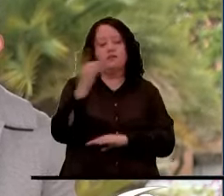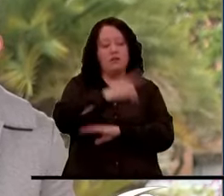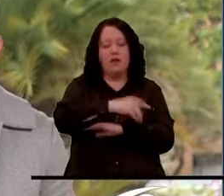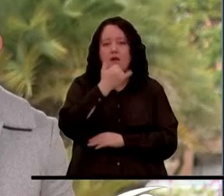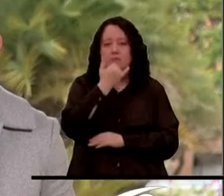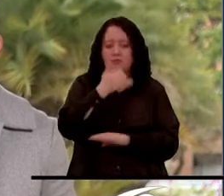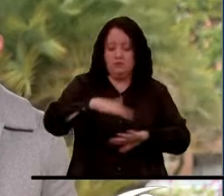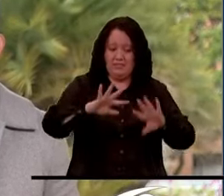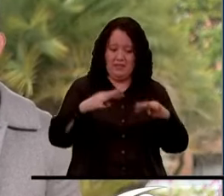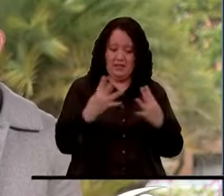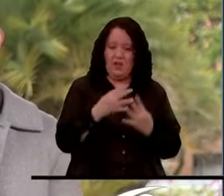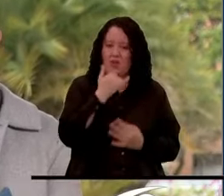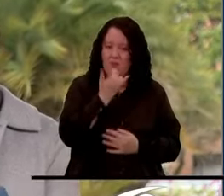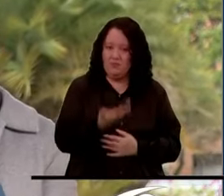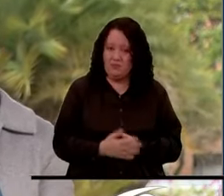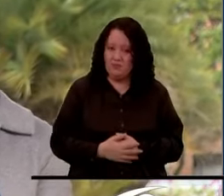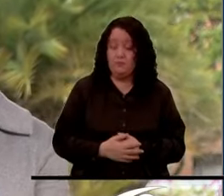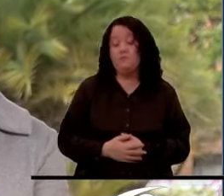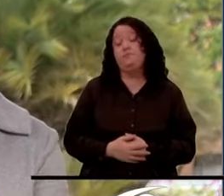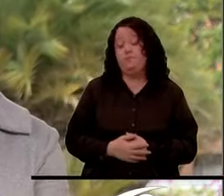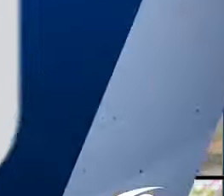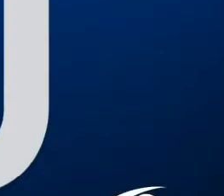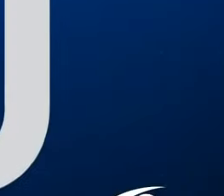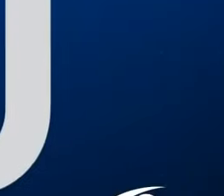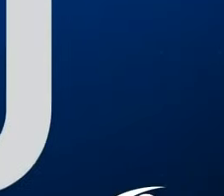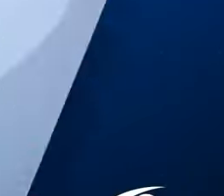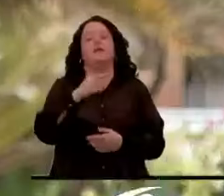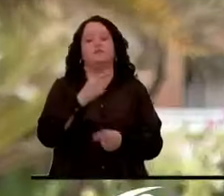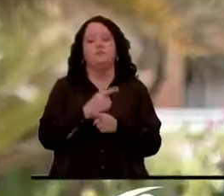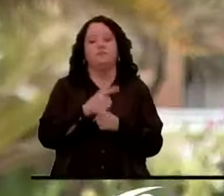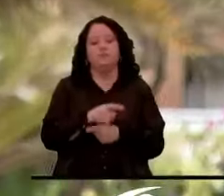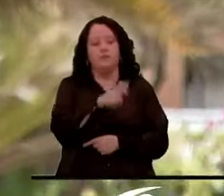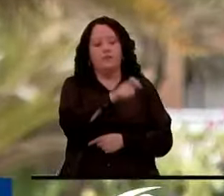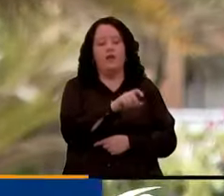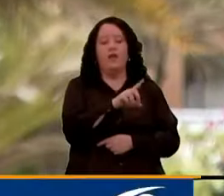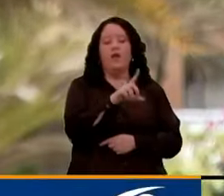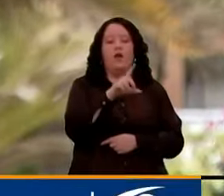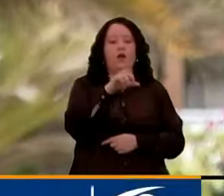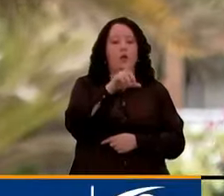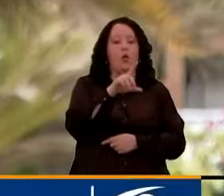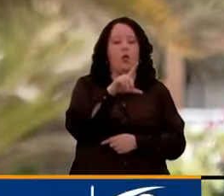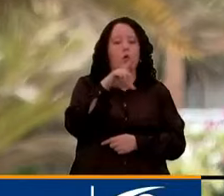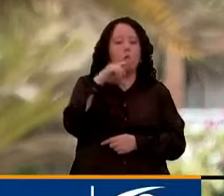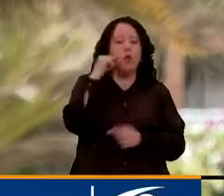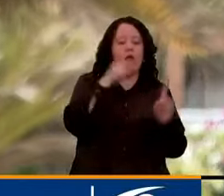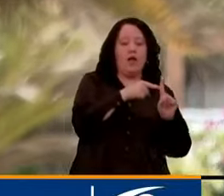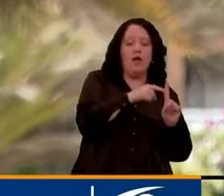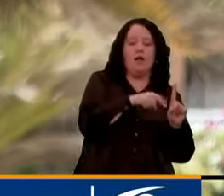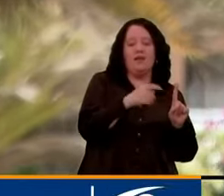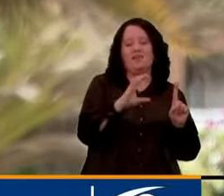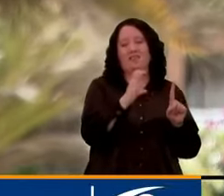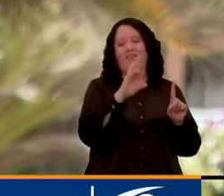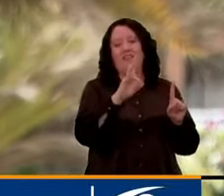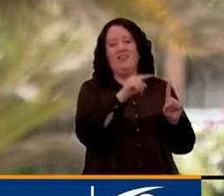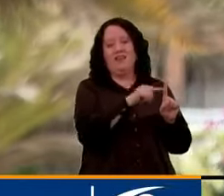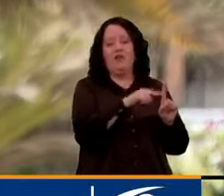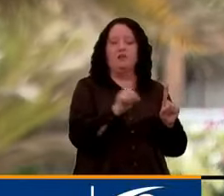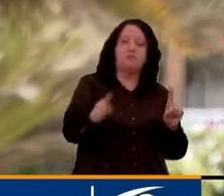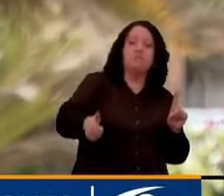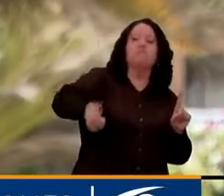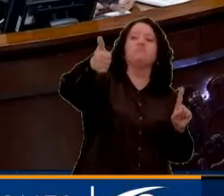Senado? Alejandra, mire, ese debate fue citado específicamente por el senador David Luna de Cambio Radical al director de la Agencia Nacional de Inteligencia, Carlos